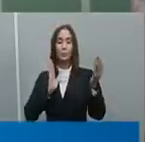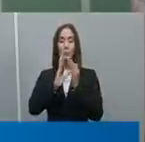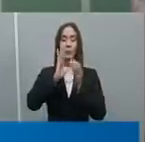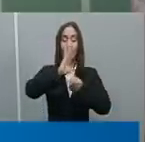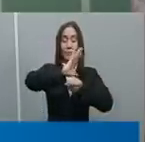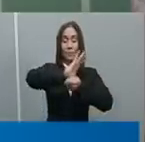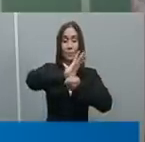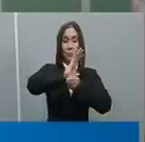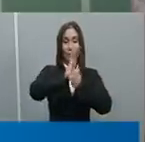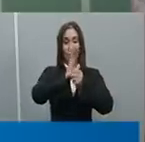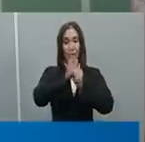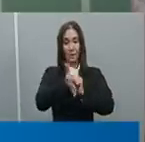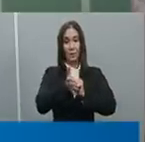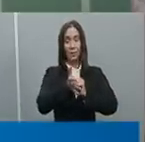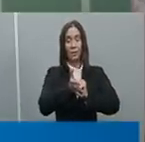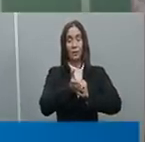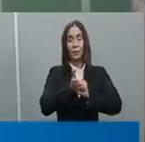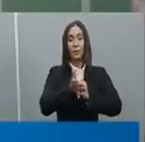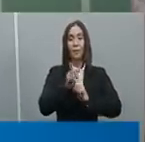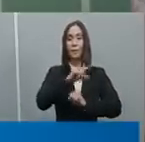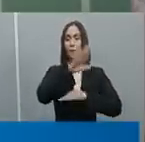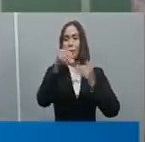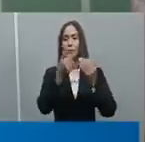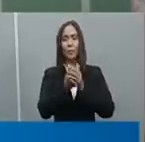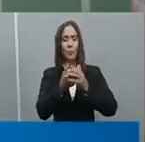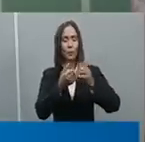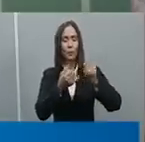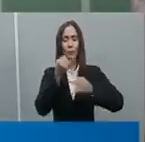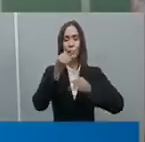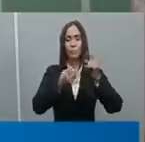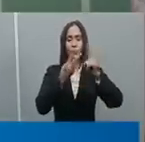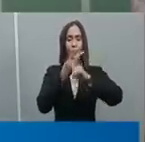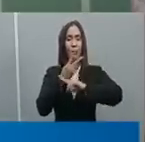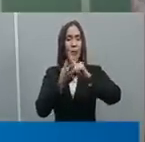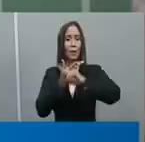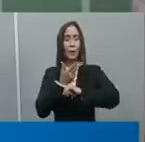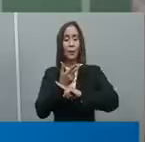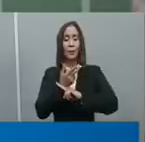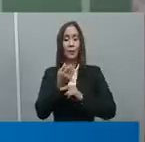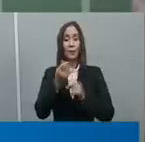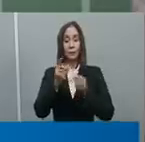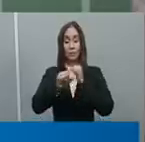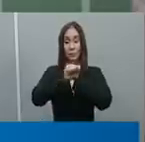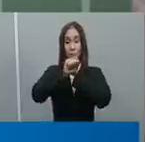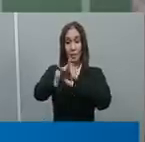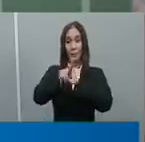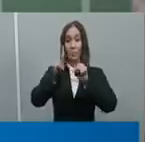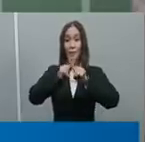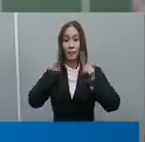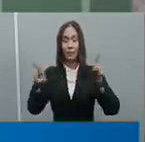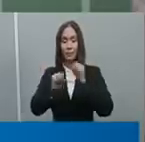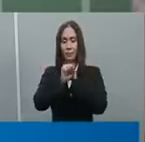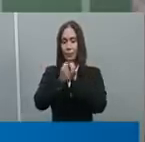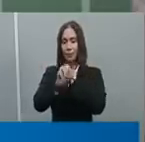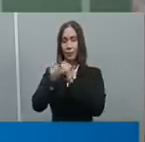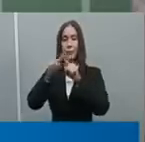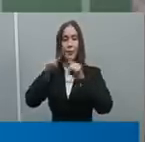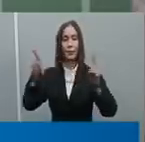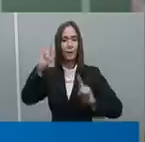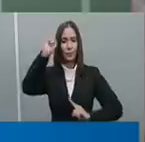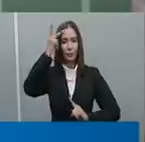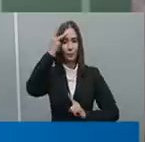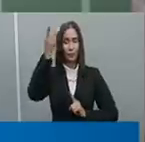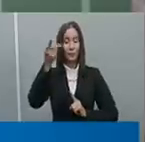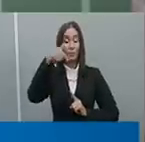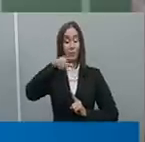los acontecimientos vividos en los últimos meses han hecho que esta sea una campaña sin precedentes en nuestro país, en